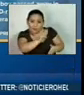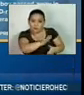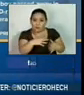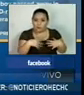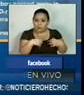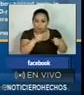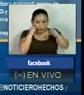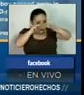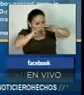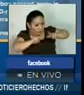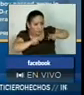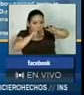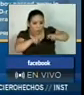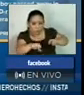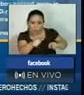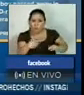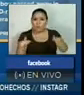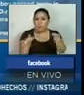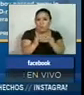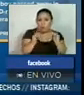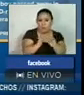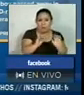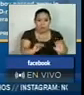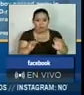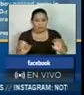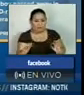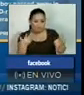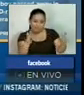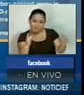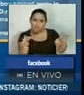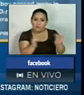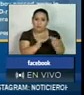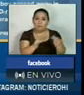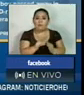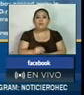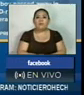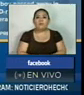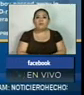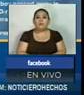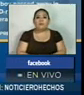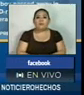Estado está investigando varios otros casos que presentan circunstancias similares.